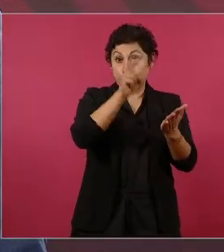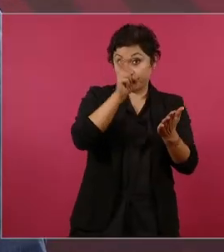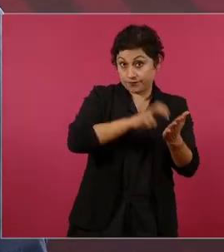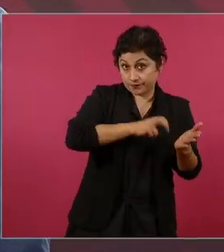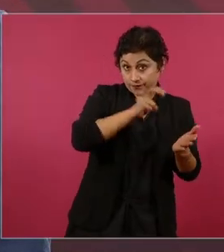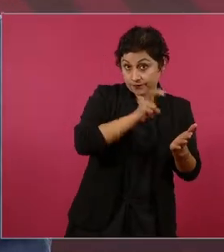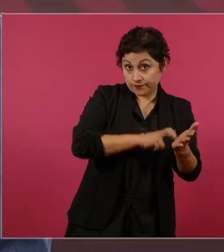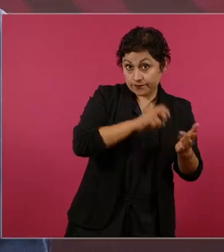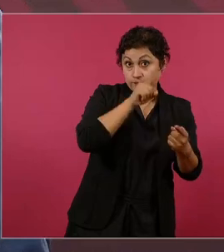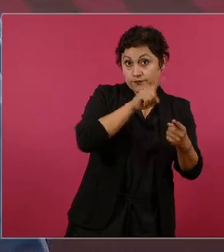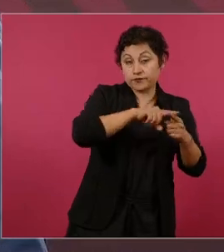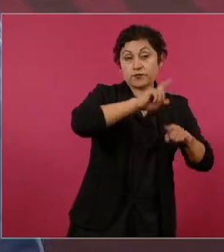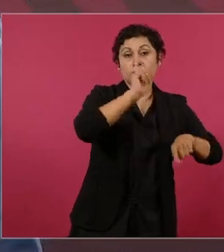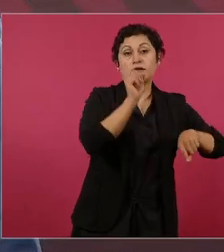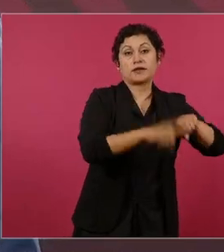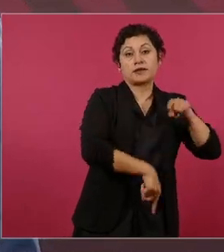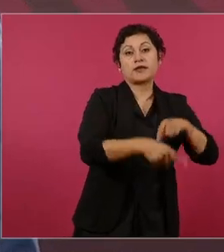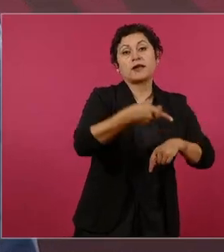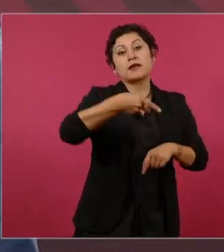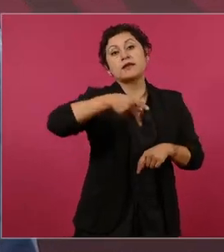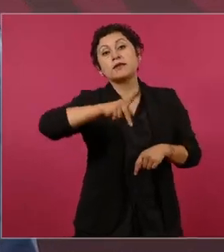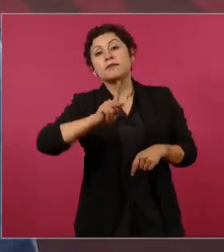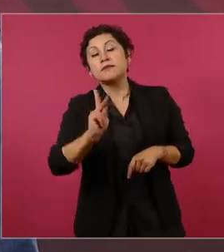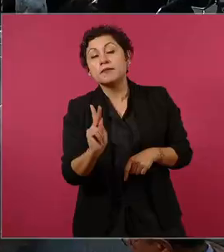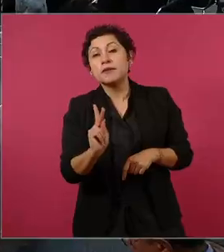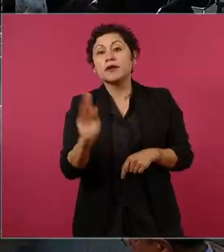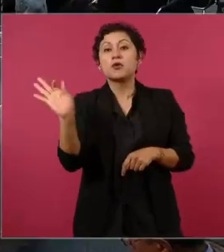un ambiente de